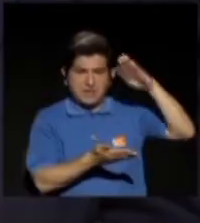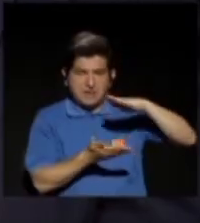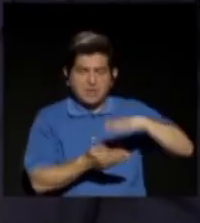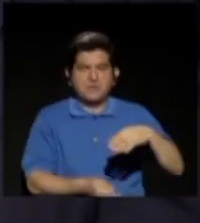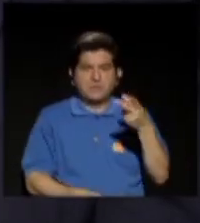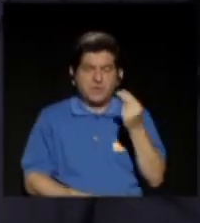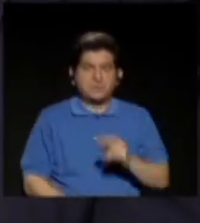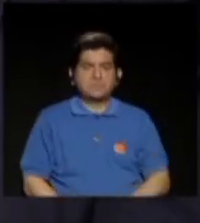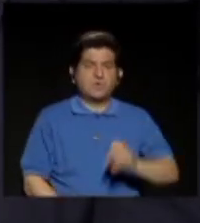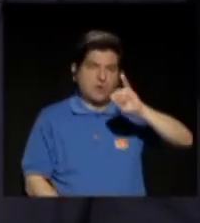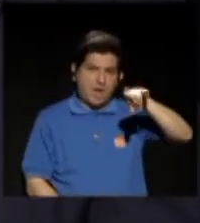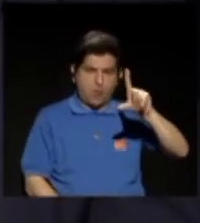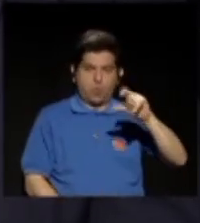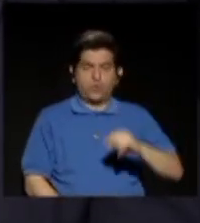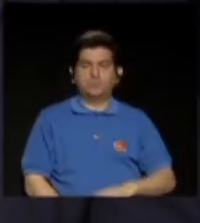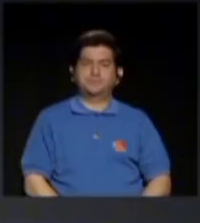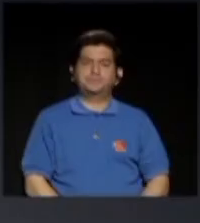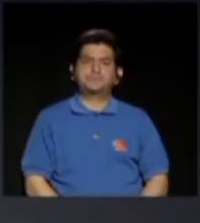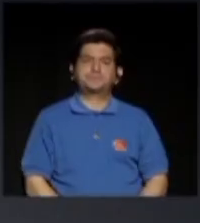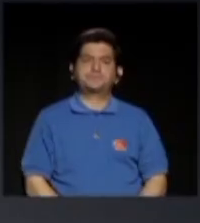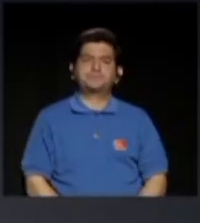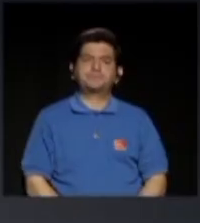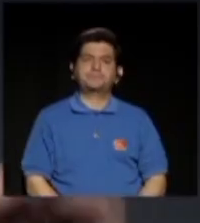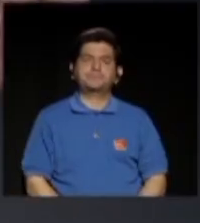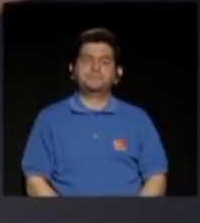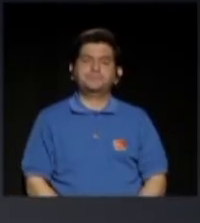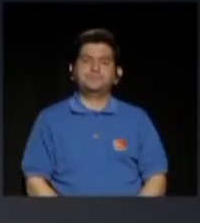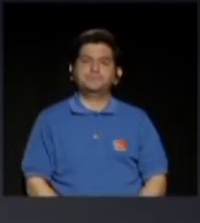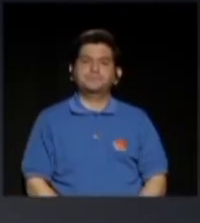precios durante el mes de julio. Bueno, y